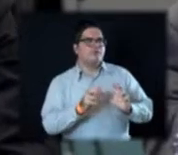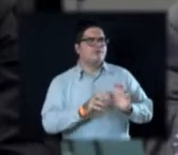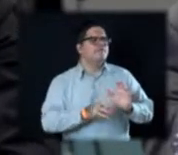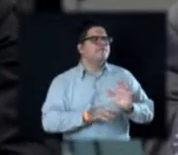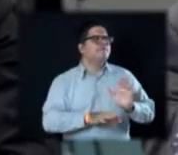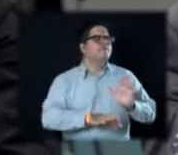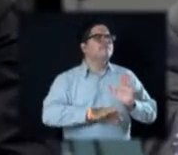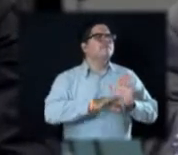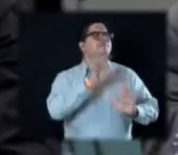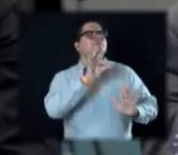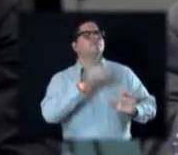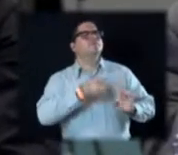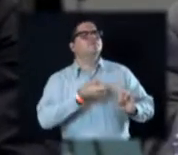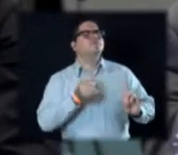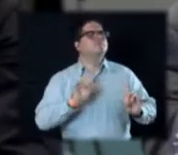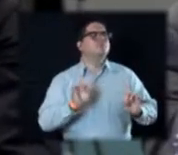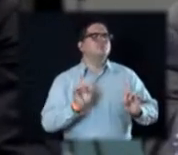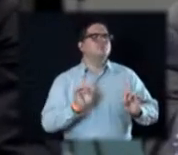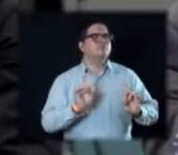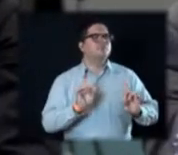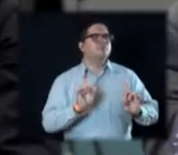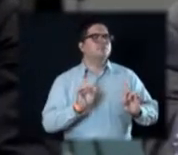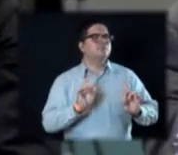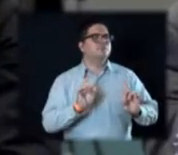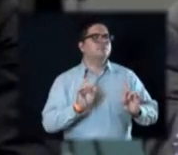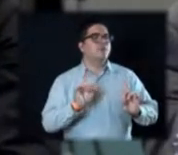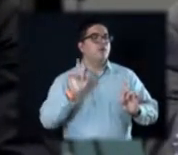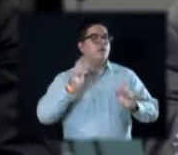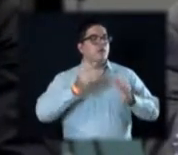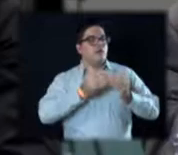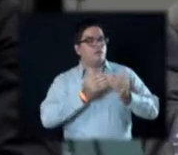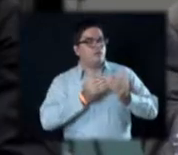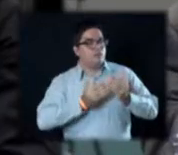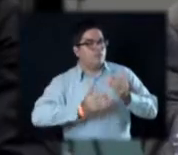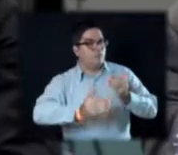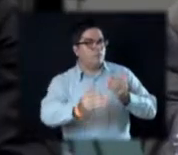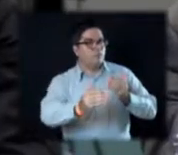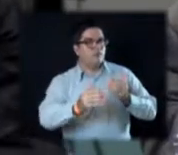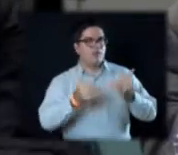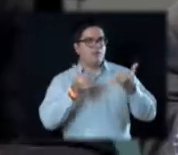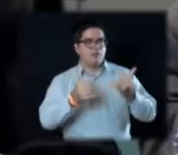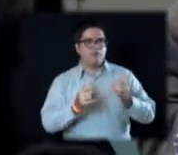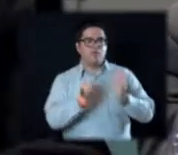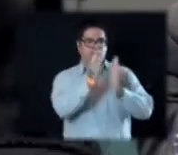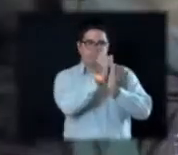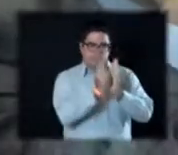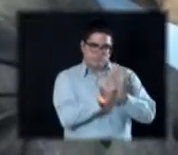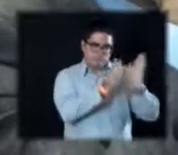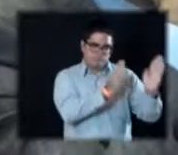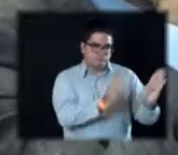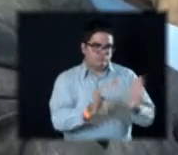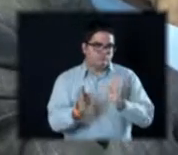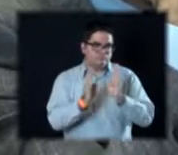descubrir dónde vienen los fondos, y de ahí hacer una estrategia legal para